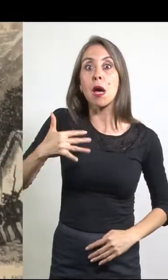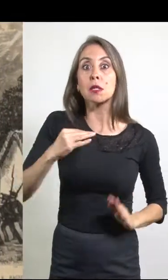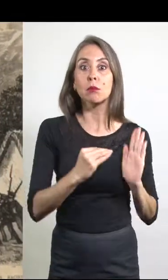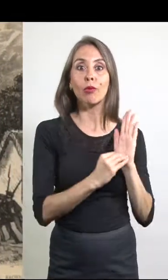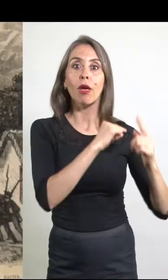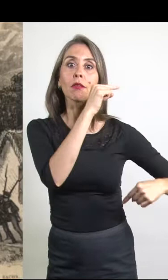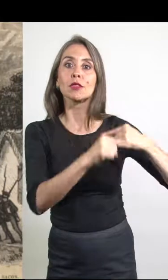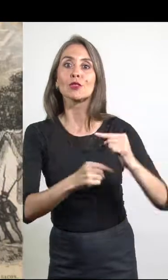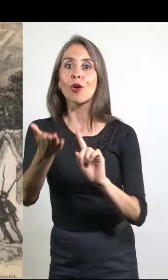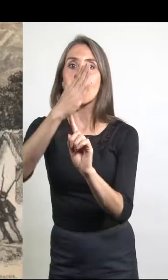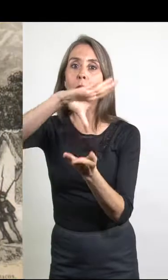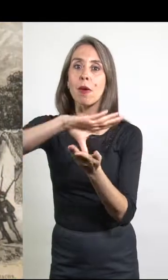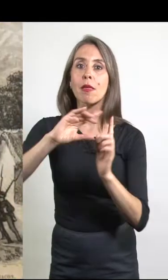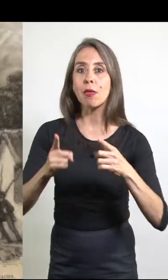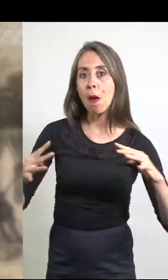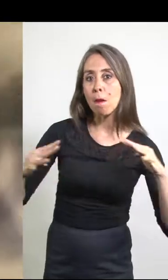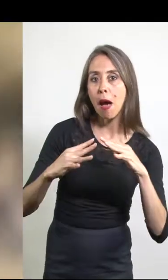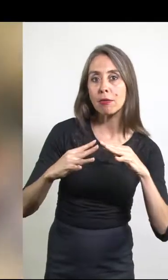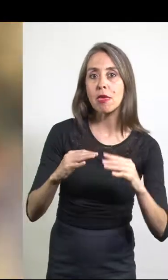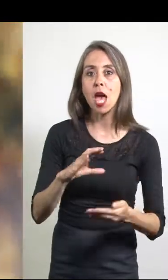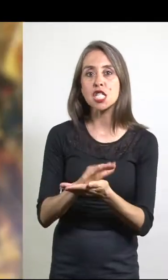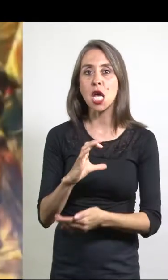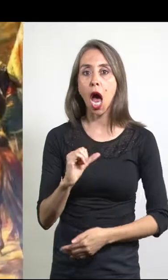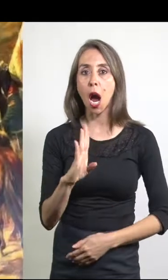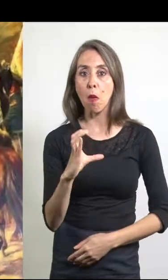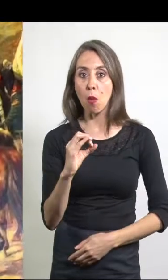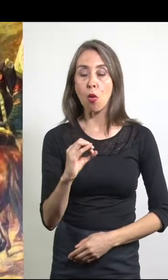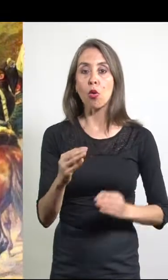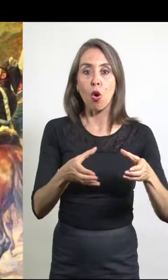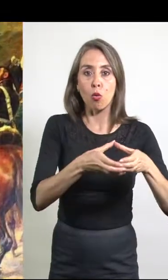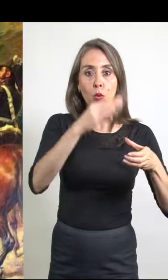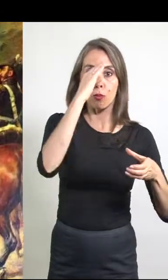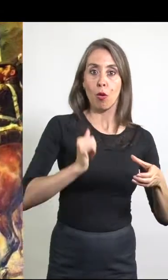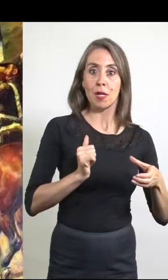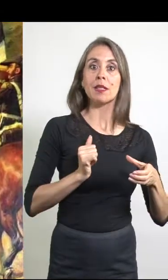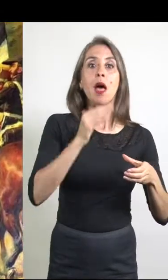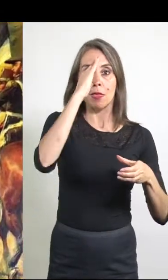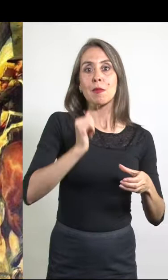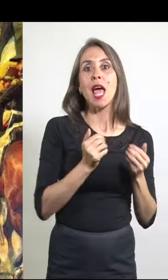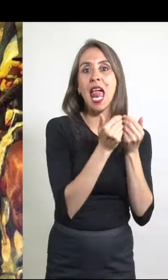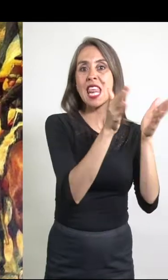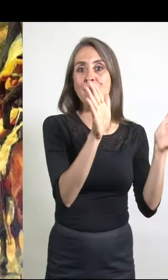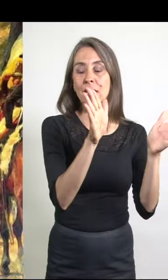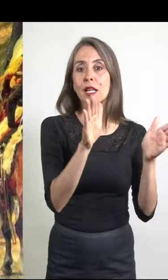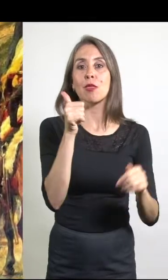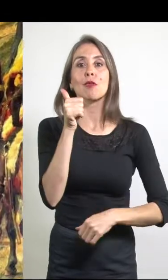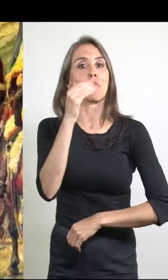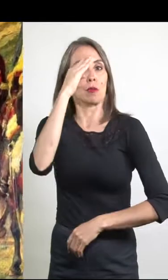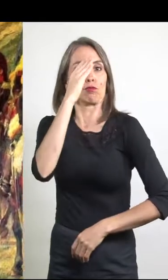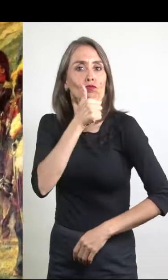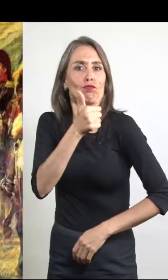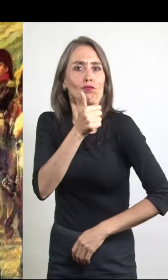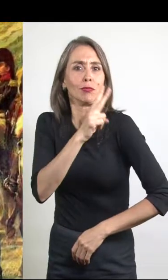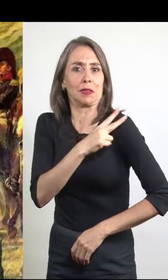historia patria, la batalla de Chacabuco, donde las fuerzas que pertenecían al Ejército Libertador, comandadas por José de San Martín y